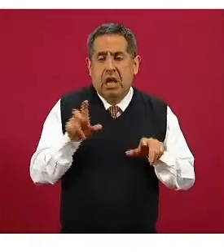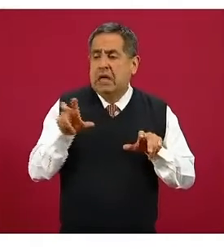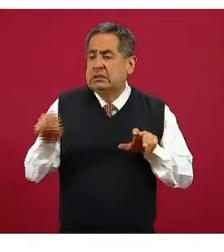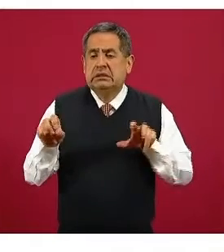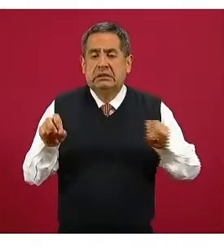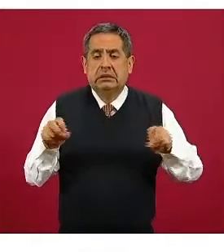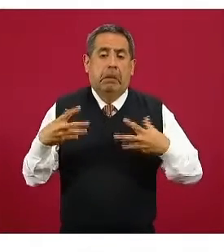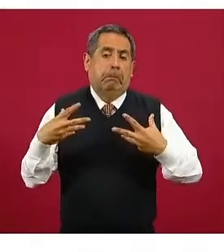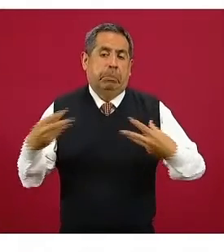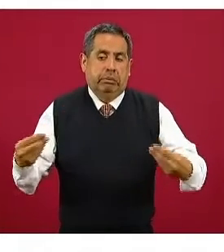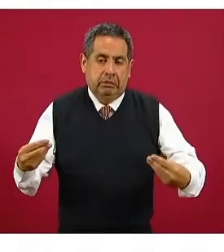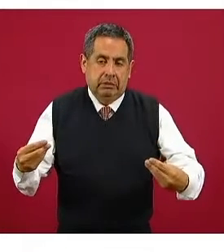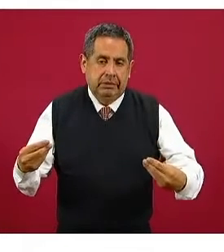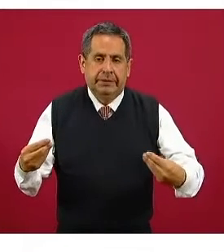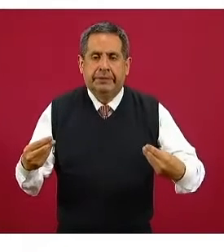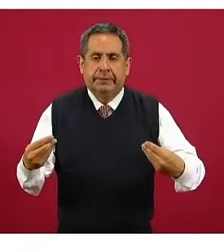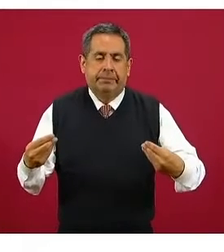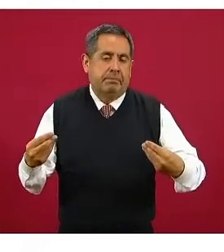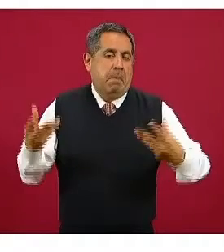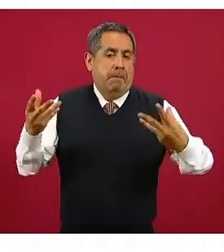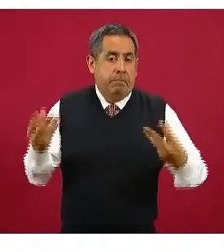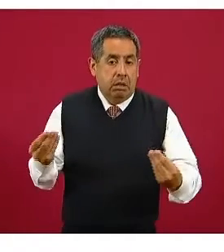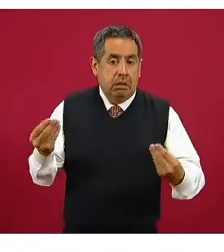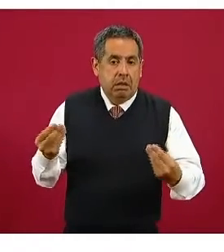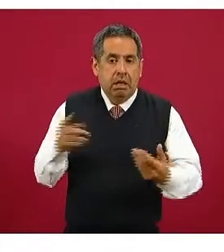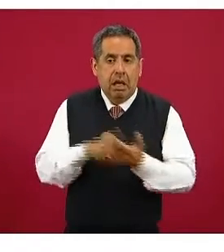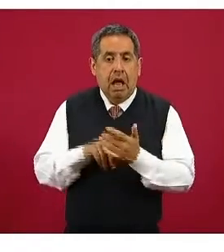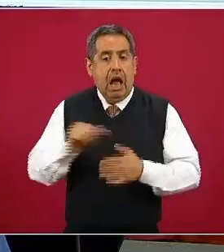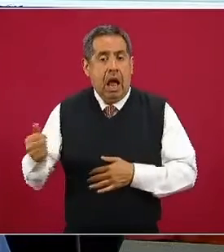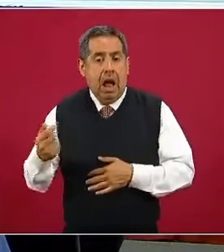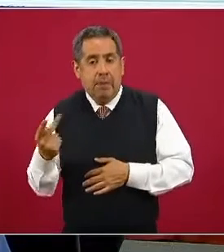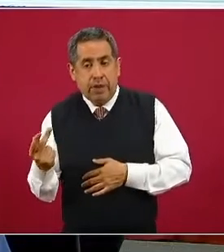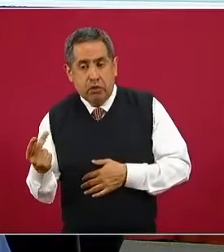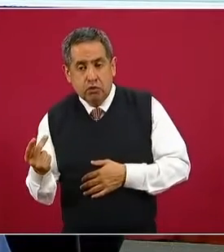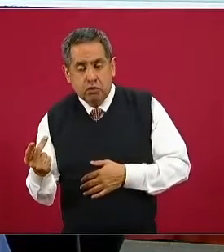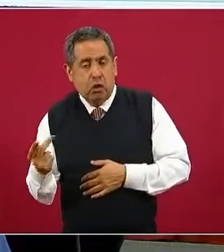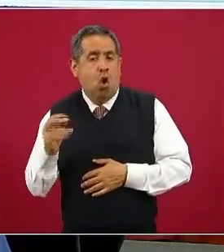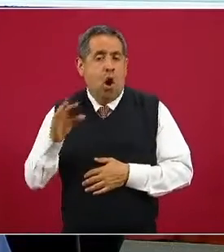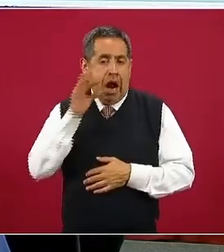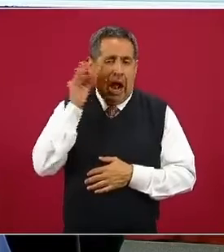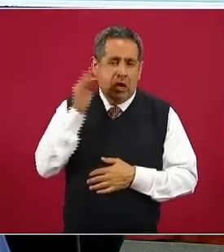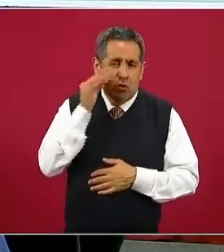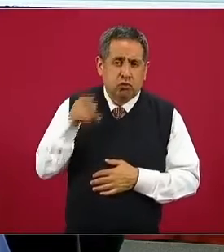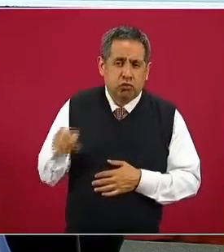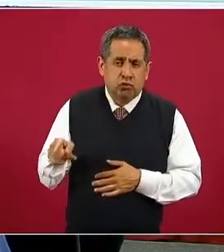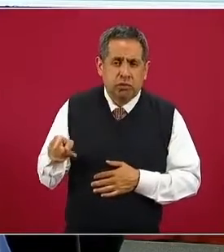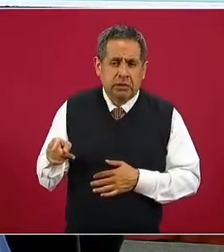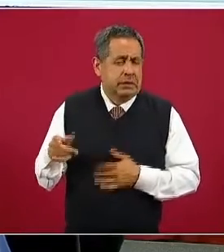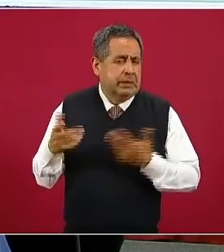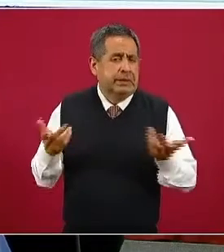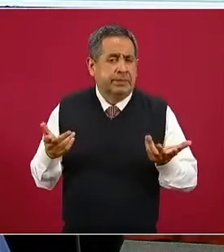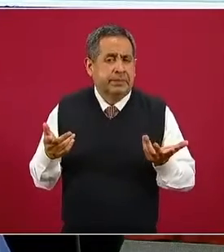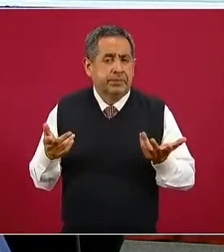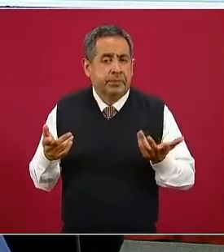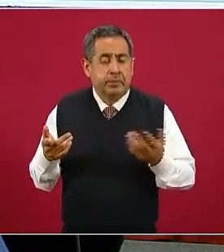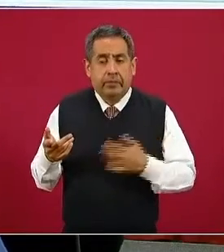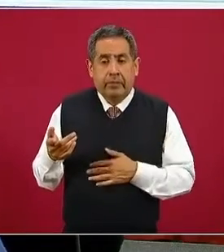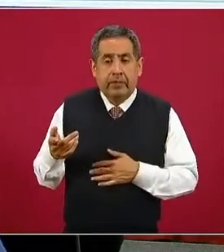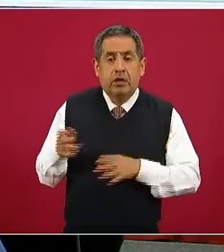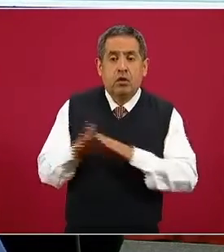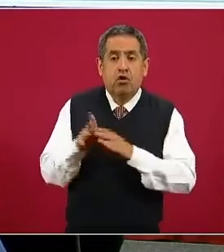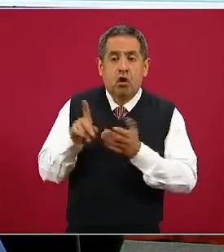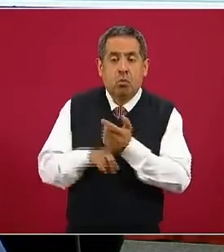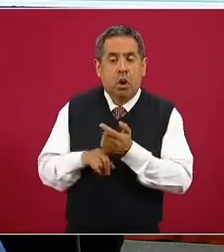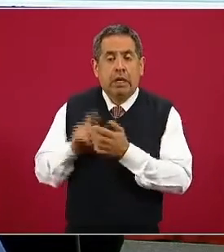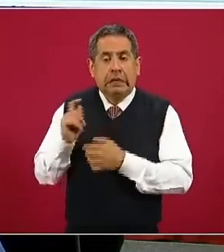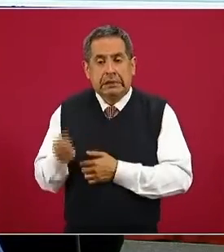pueden contagiar a los perros domésticos, perros y gatos domésticos, los cuales es una de las vías